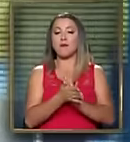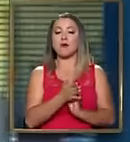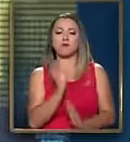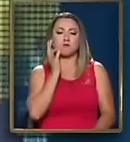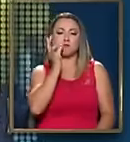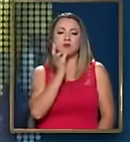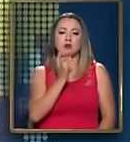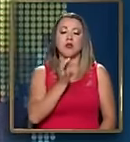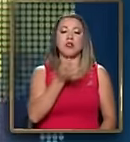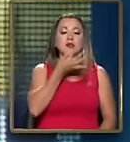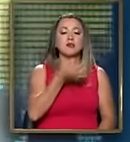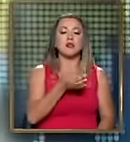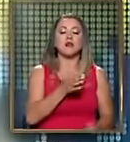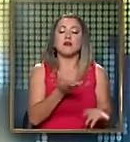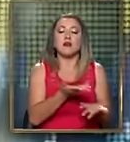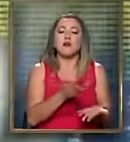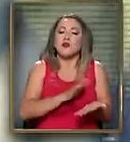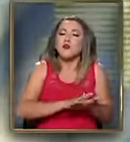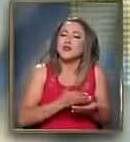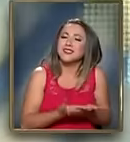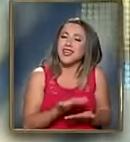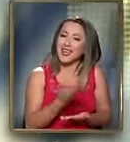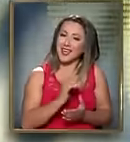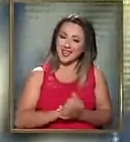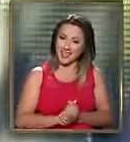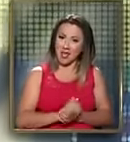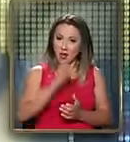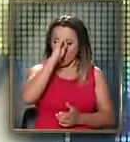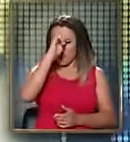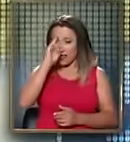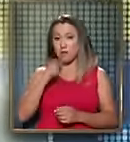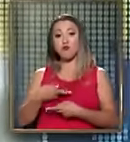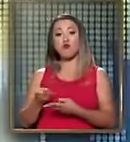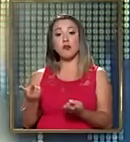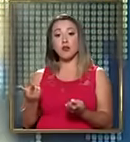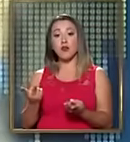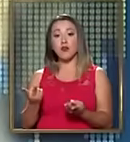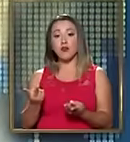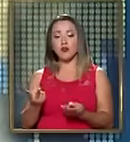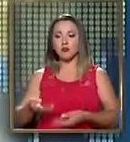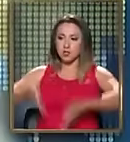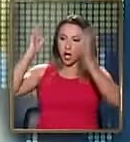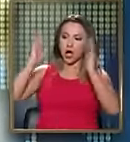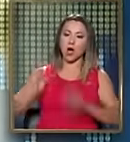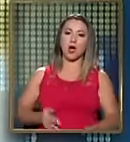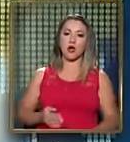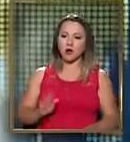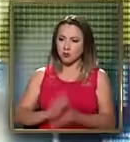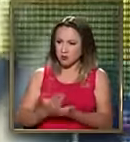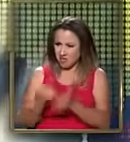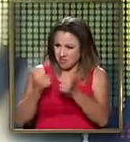el doctor le pregunta al paciente, ¿cómo amaneció? En el hospital público, ¿cómo? ¿Amaneció, weón?